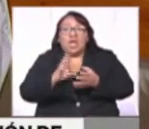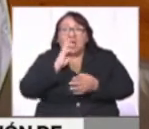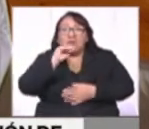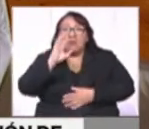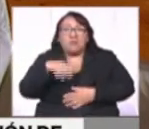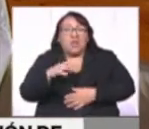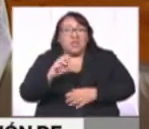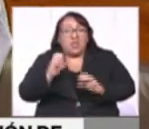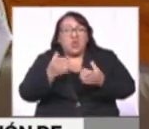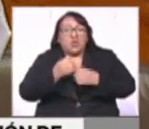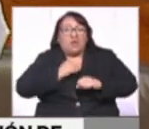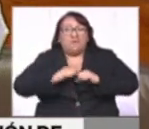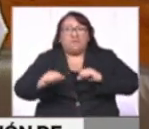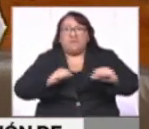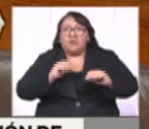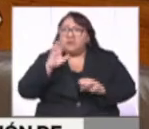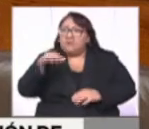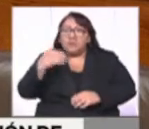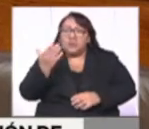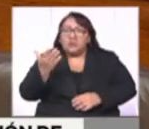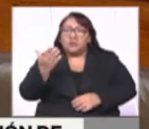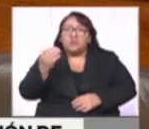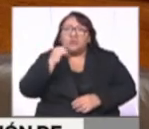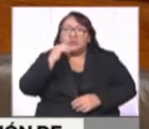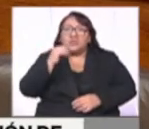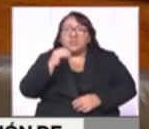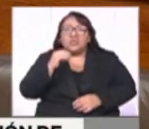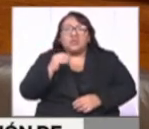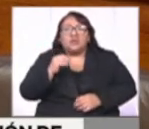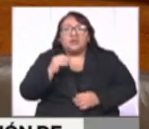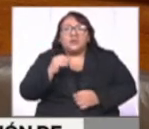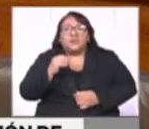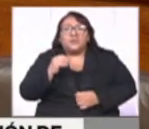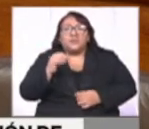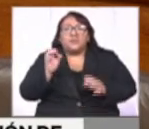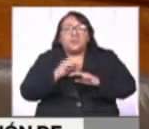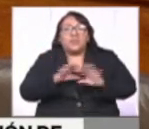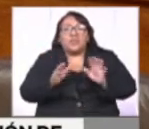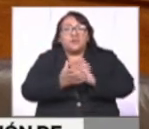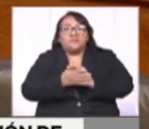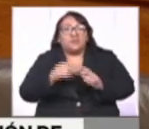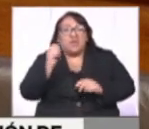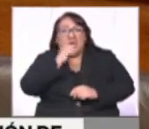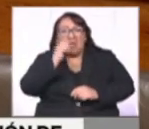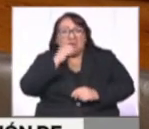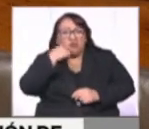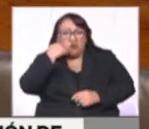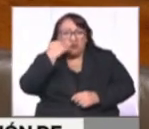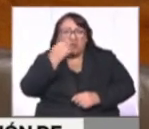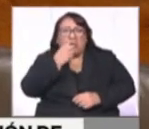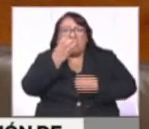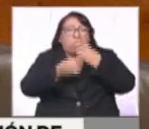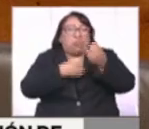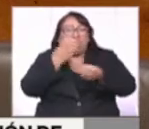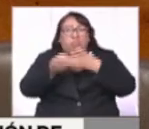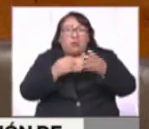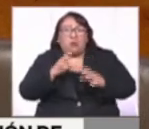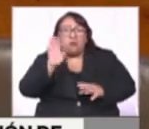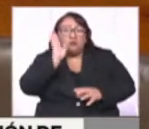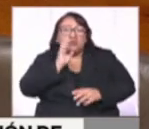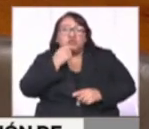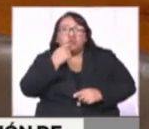fuero parlamentario. Hay algunos que groseramente y sin lavarse la boca expresan y